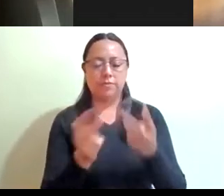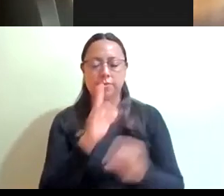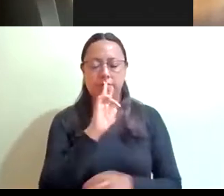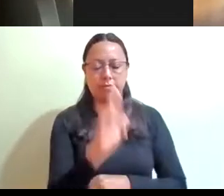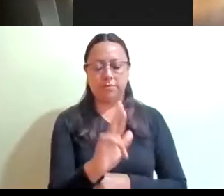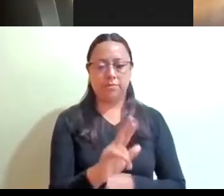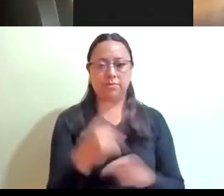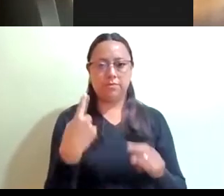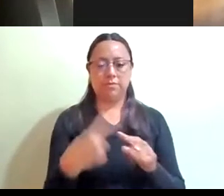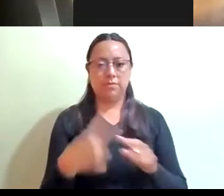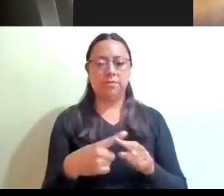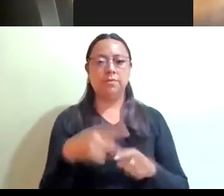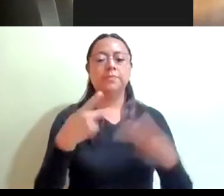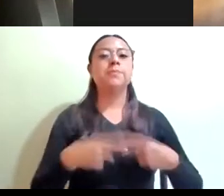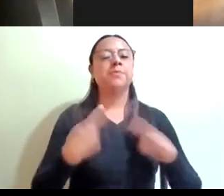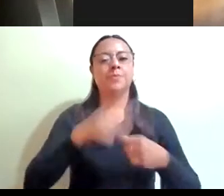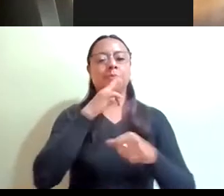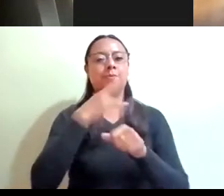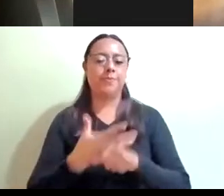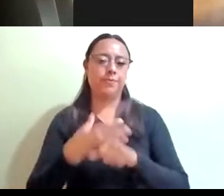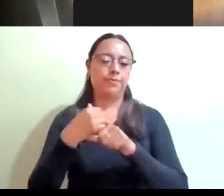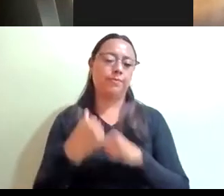titular del transporte colectivo Metro,